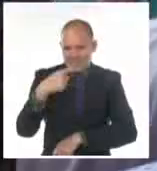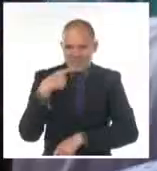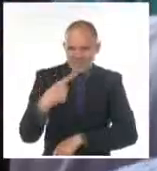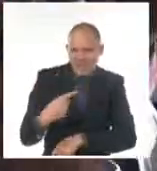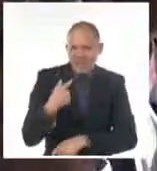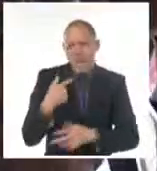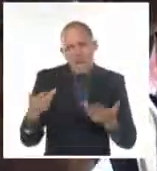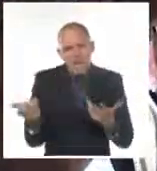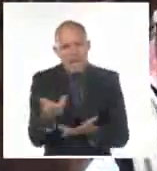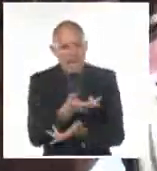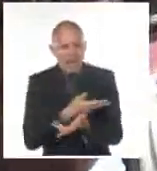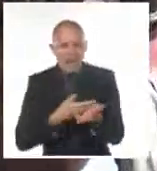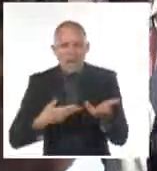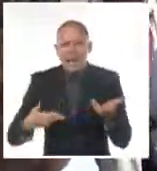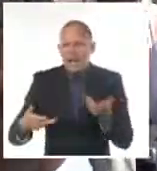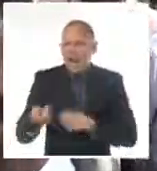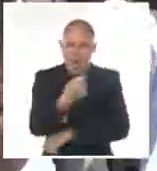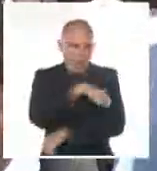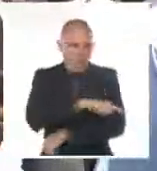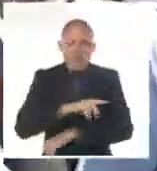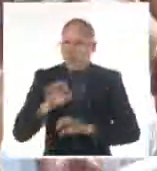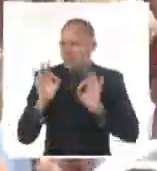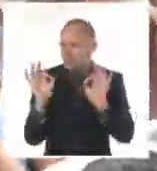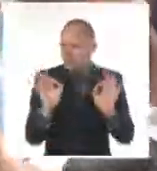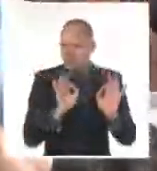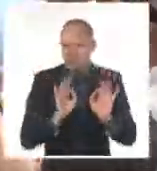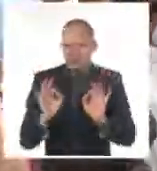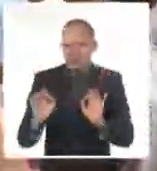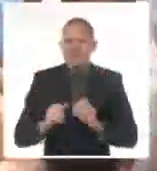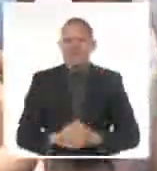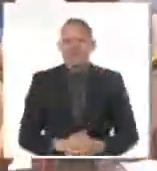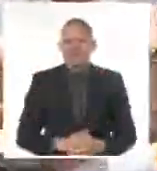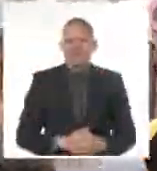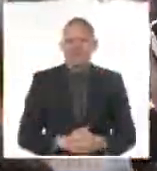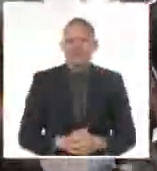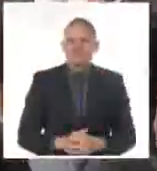habitual intercambio con la población de cada territorio. Talía González, Canal Cubano.